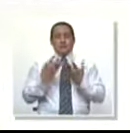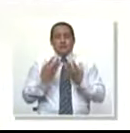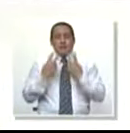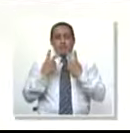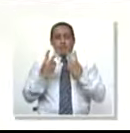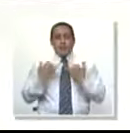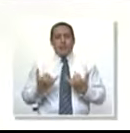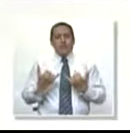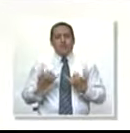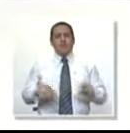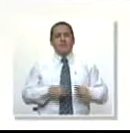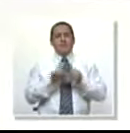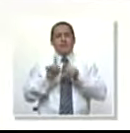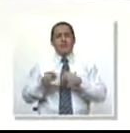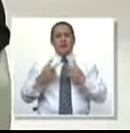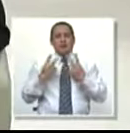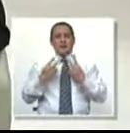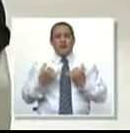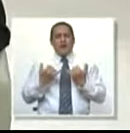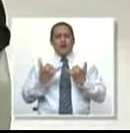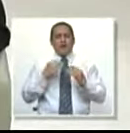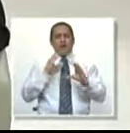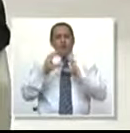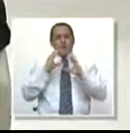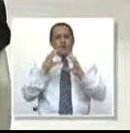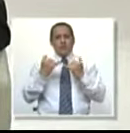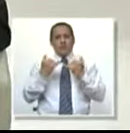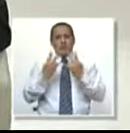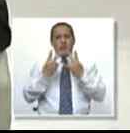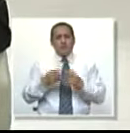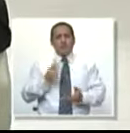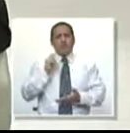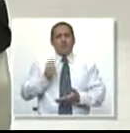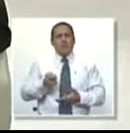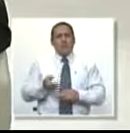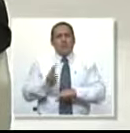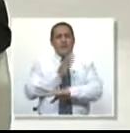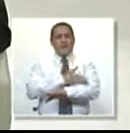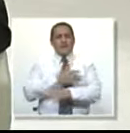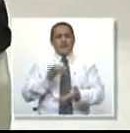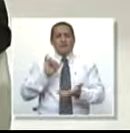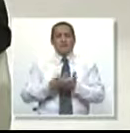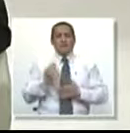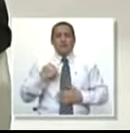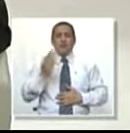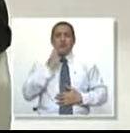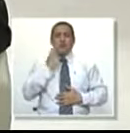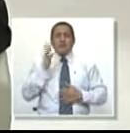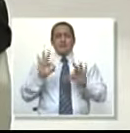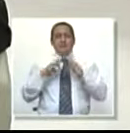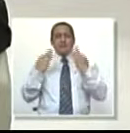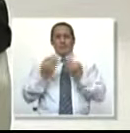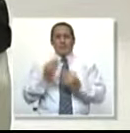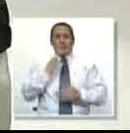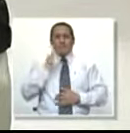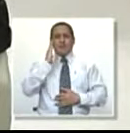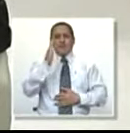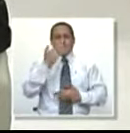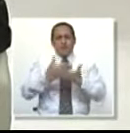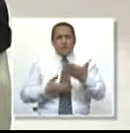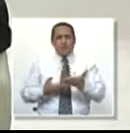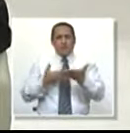Qué ocurrencia bueno estamos comentando en la cual una madre de familia interpone